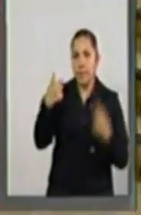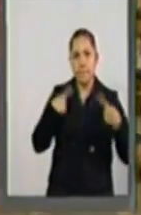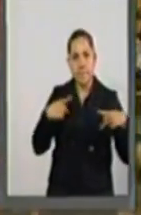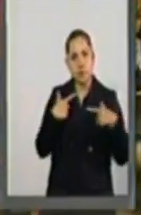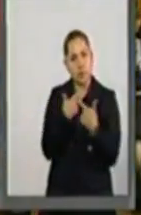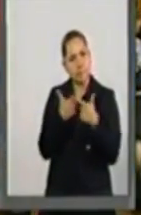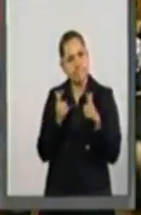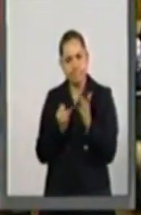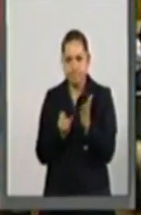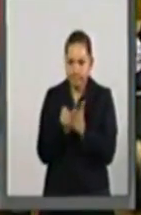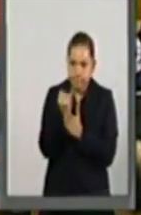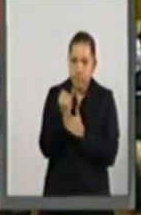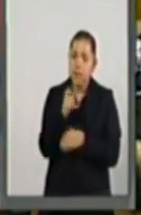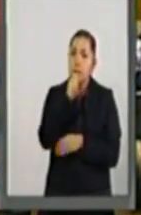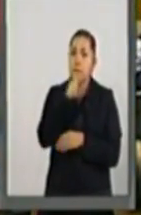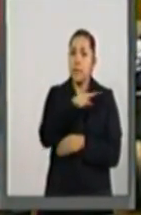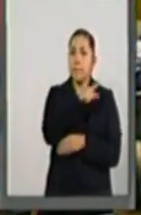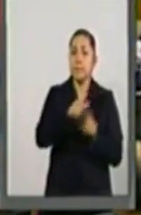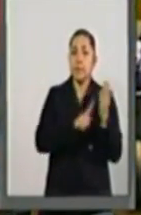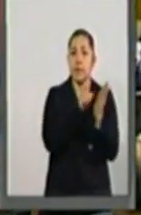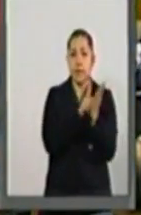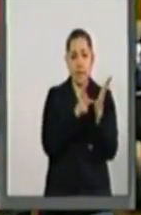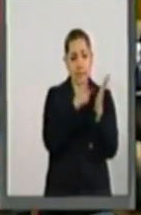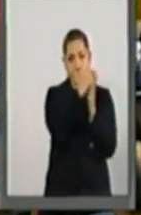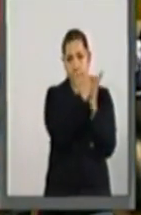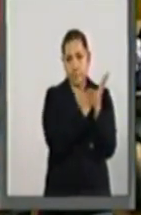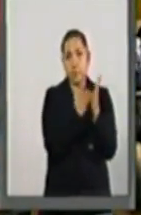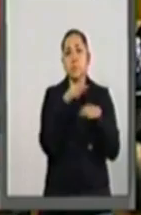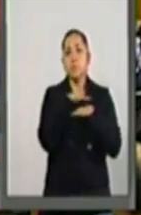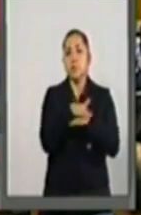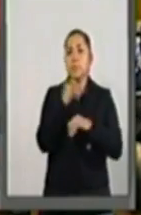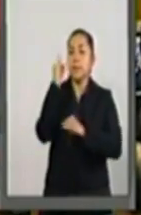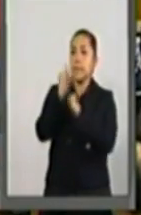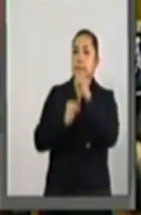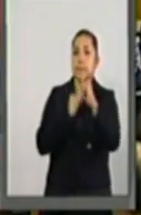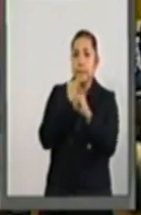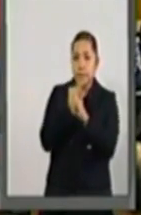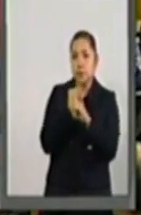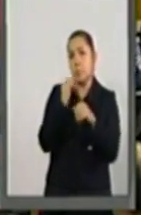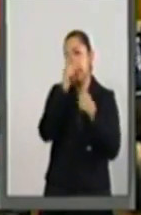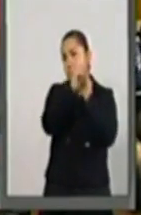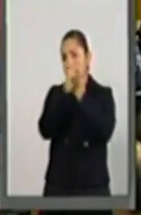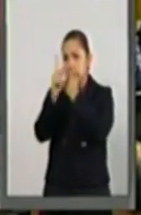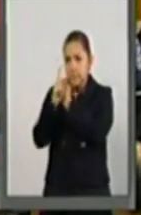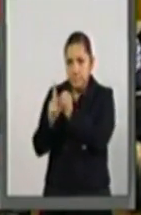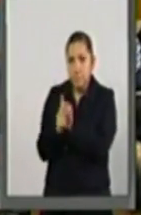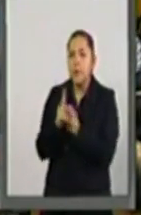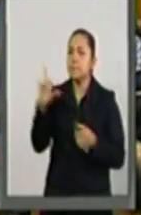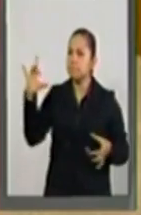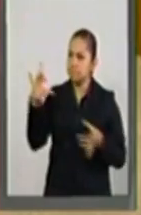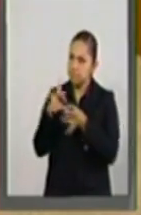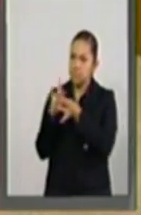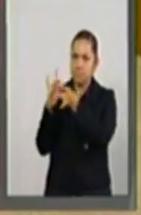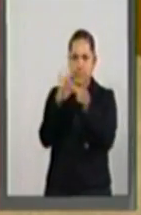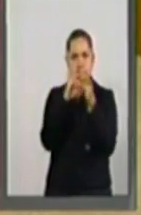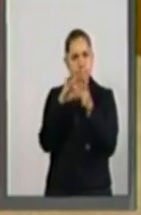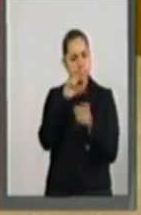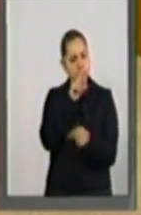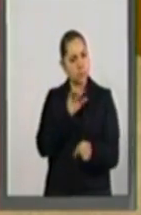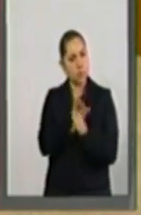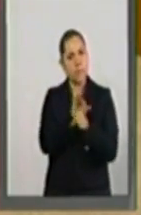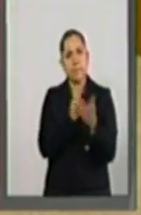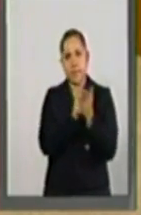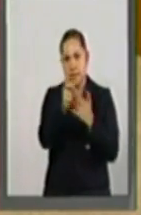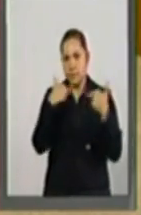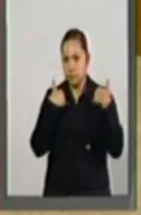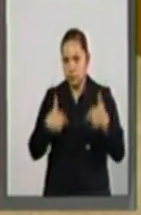del imperio de la ley en el ámbito internacional, en el ámbito de los derechos humanos y en el ámbito propio de nuestra